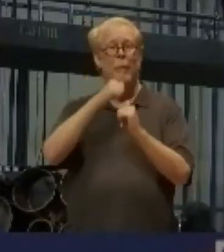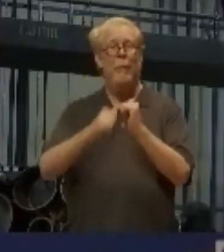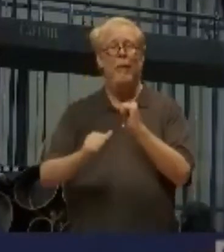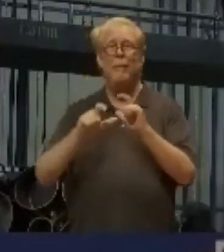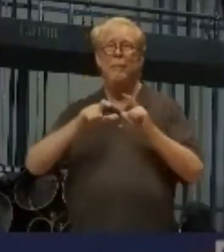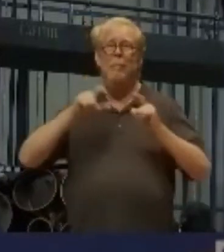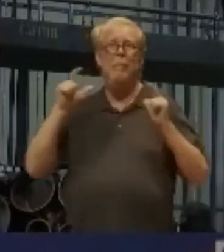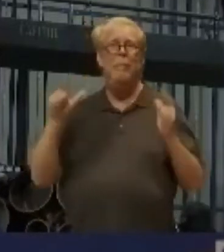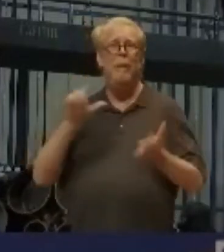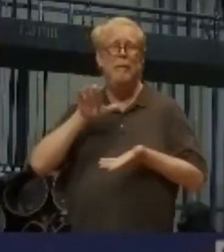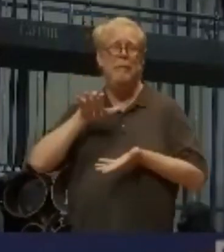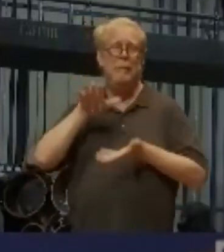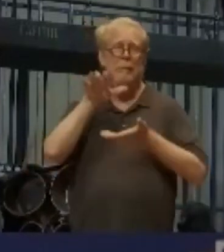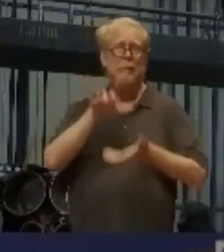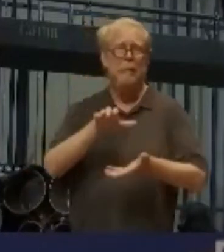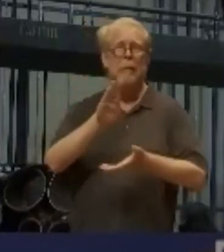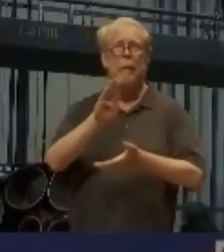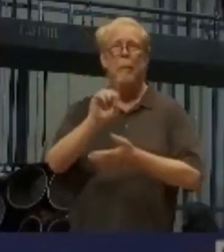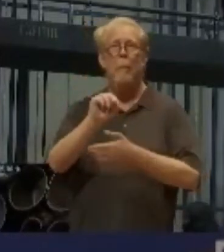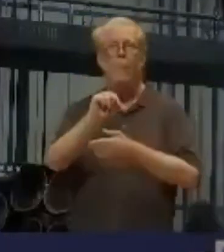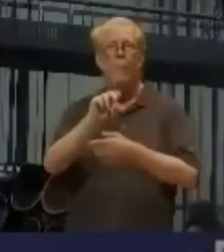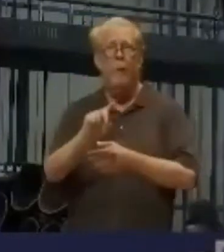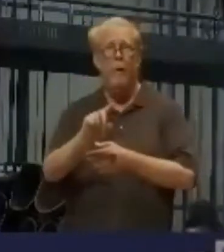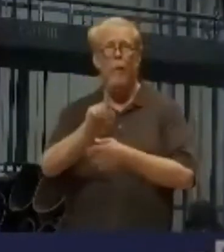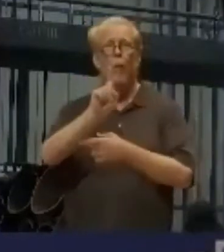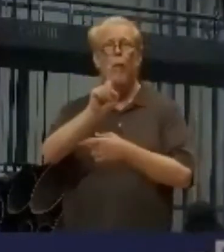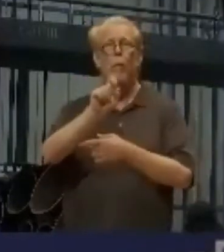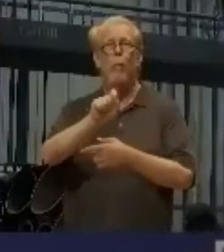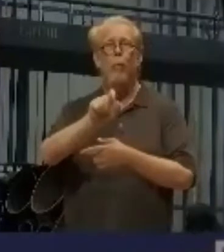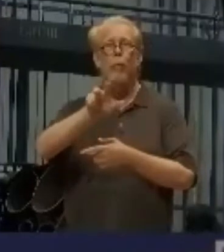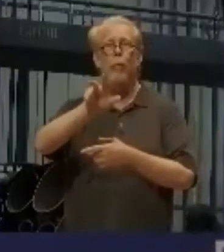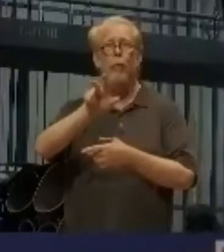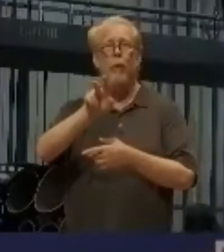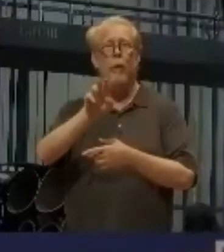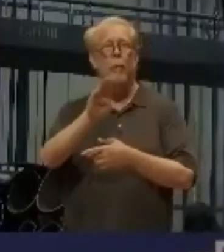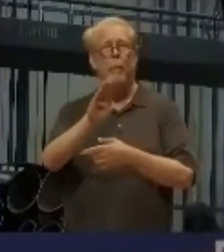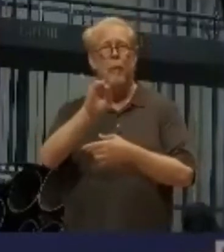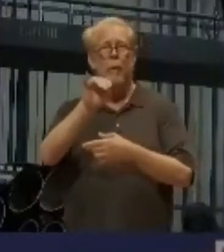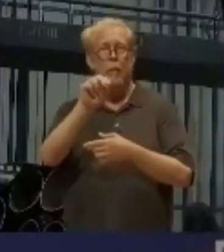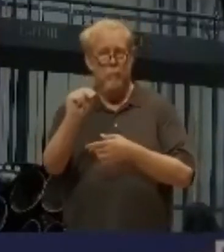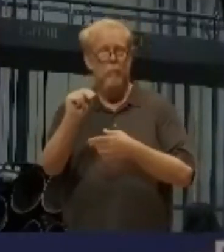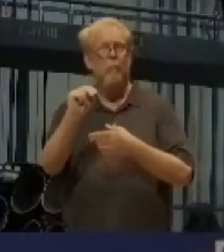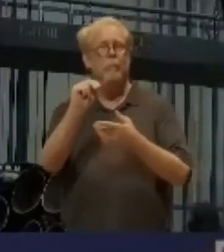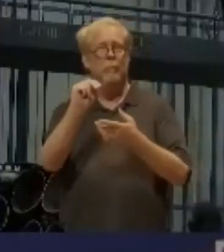actualmente, muy recientemente, aprobaron un bono de